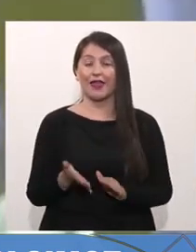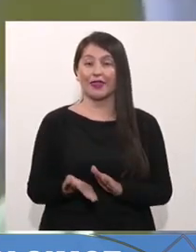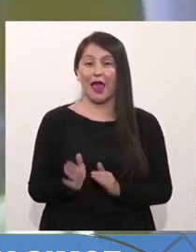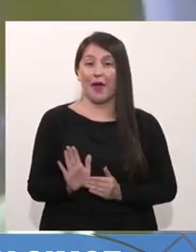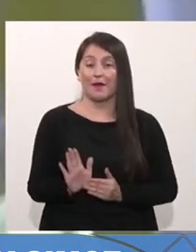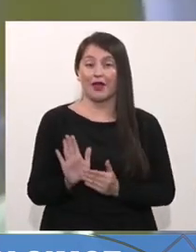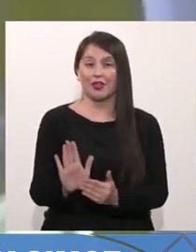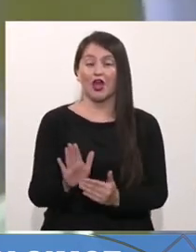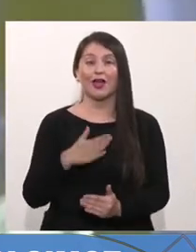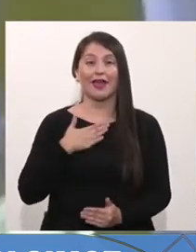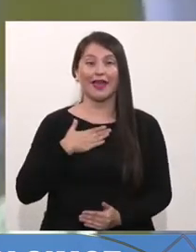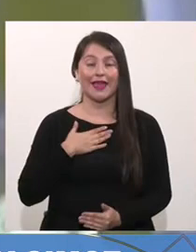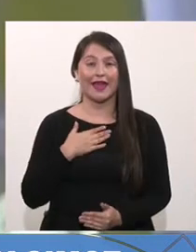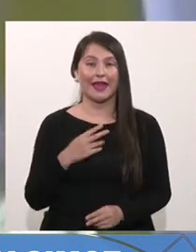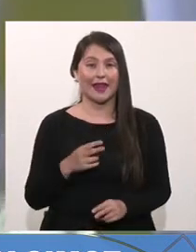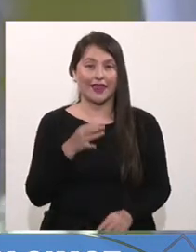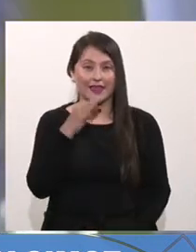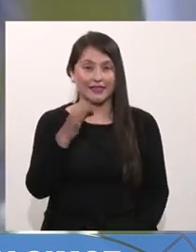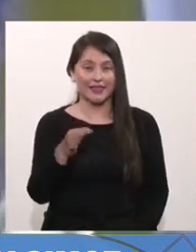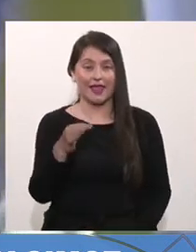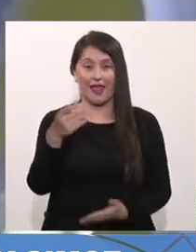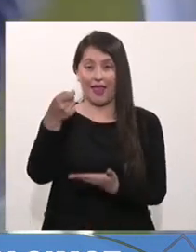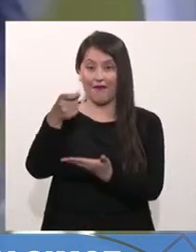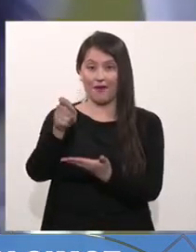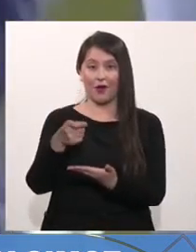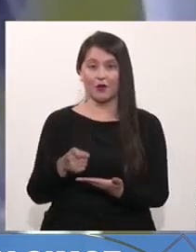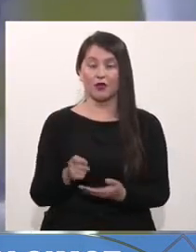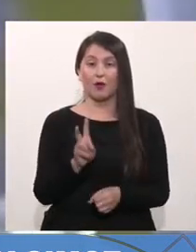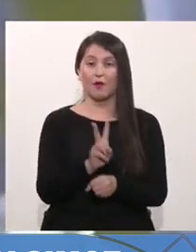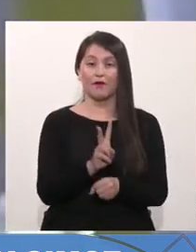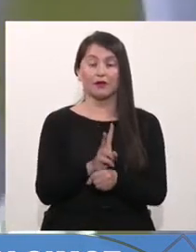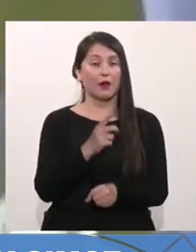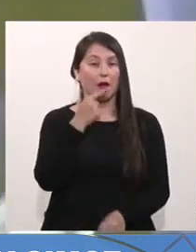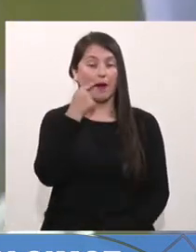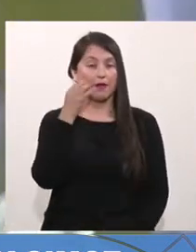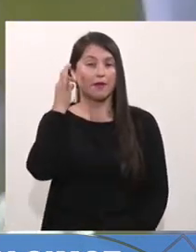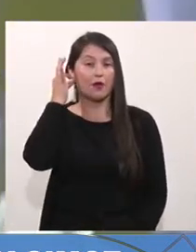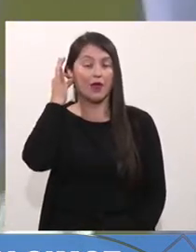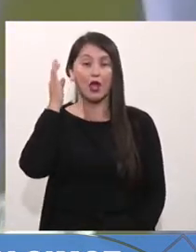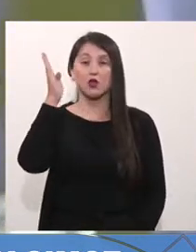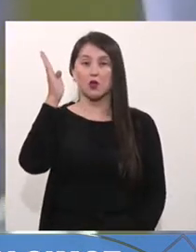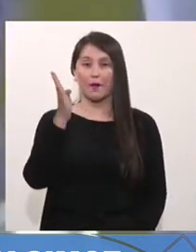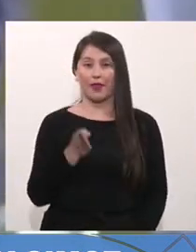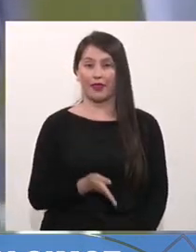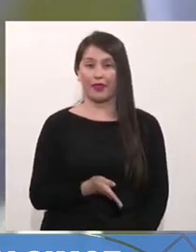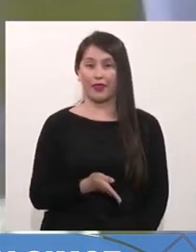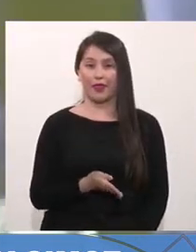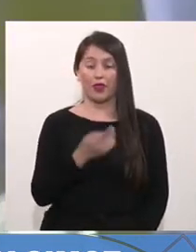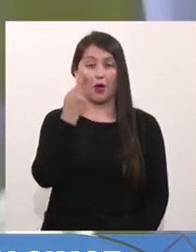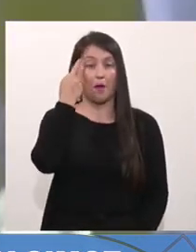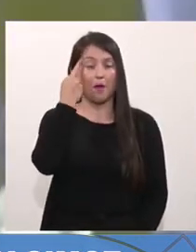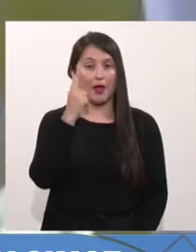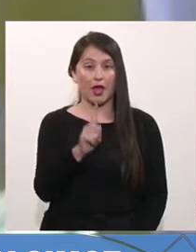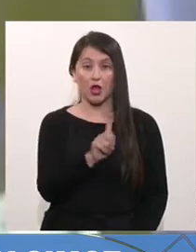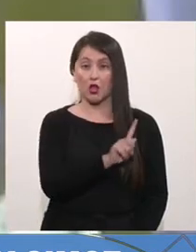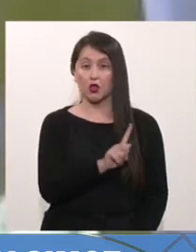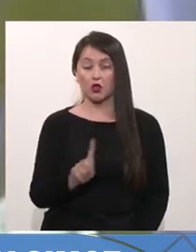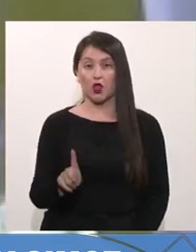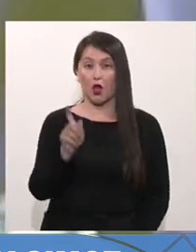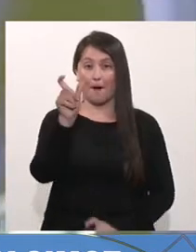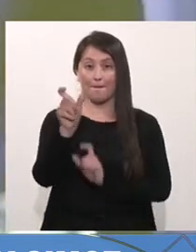un comienzo buscaba señalar, es decir, la evaluación para los profesores y profesoras está suspendida, salvo aquellos